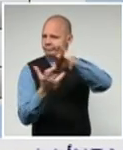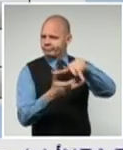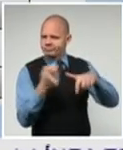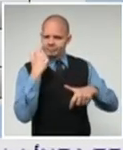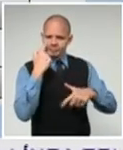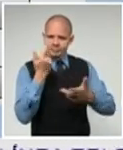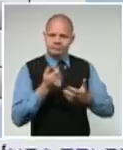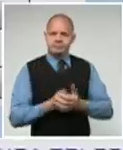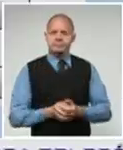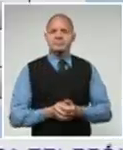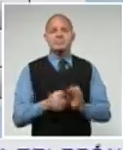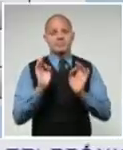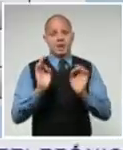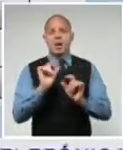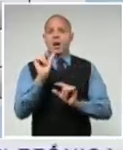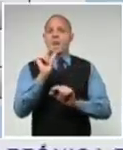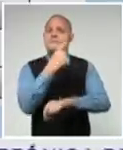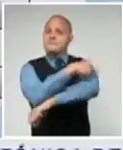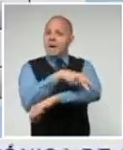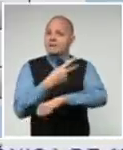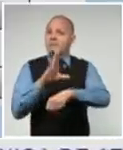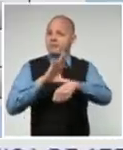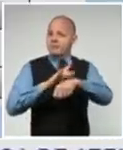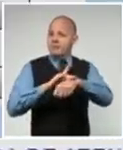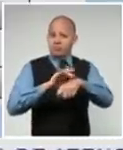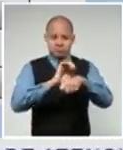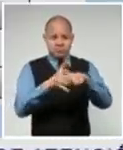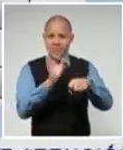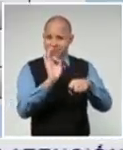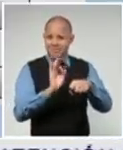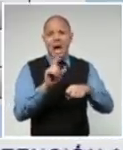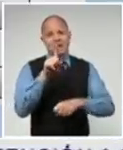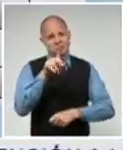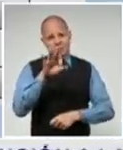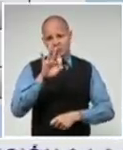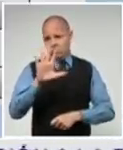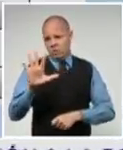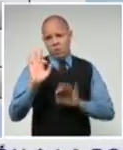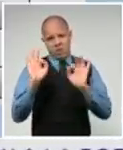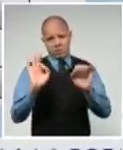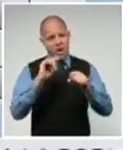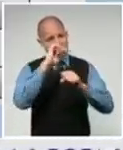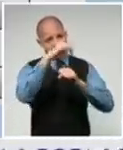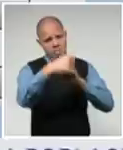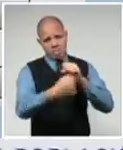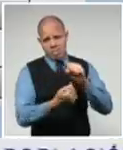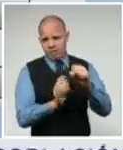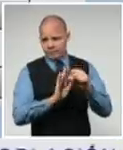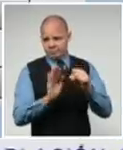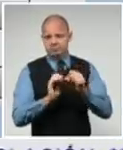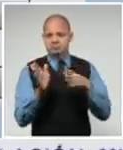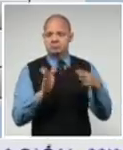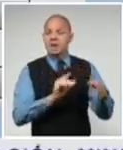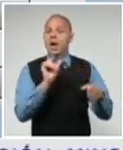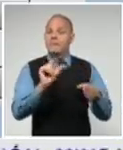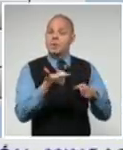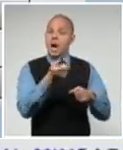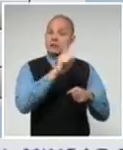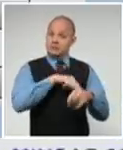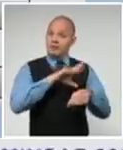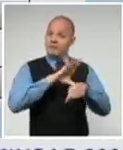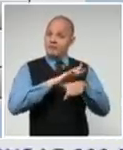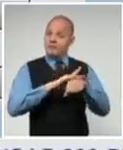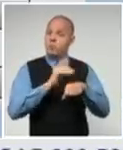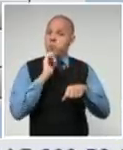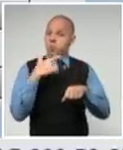diagnosticado COVID-19. La cifra de diagnosticados ayer,